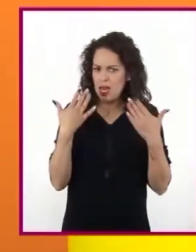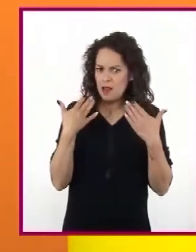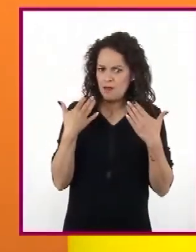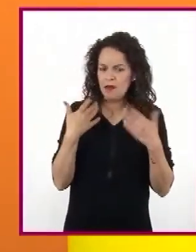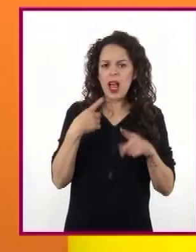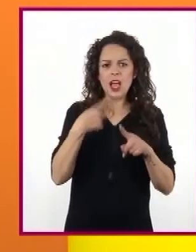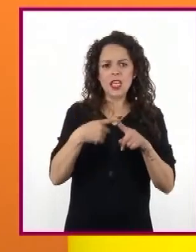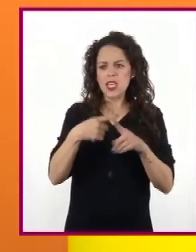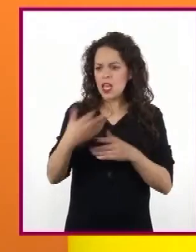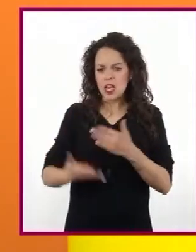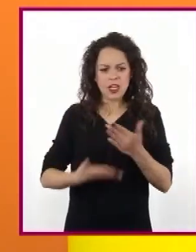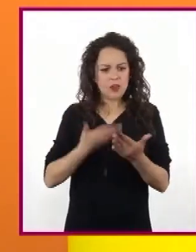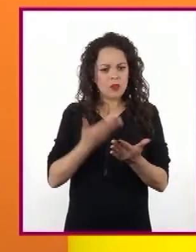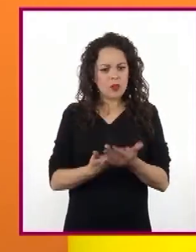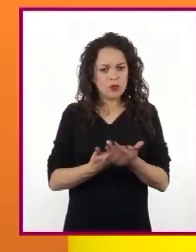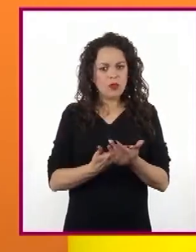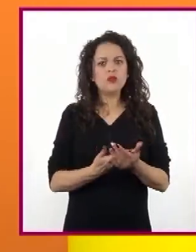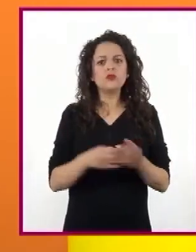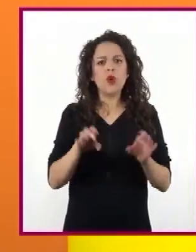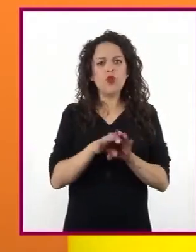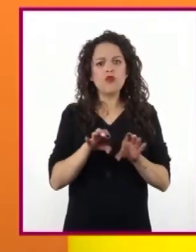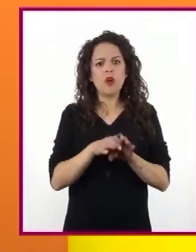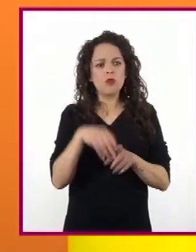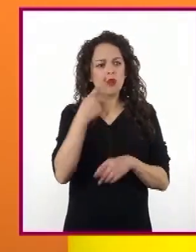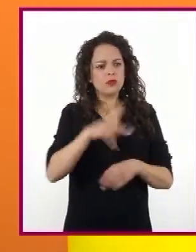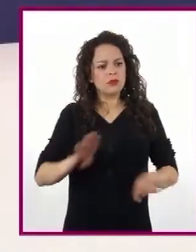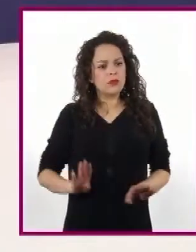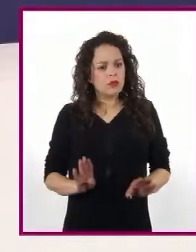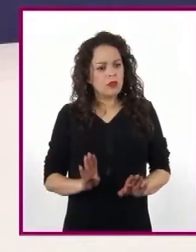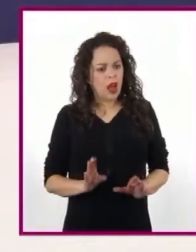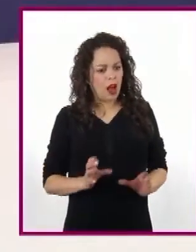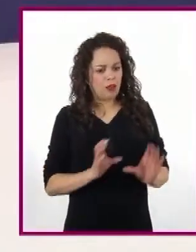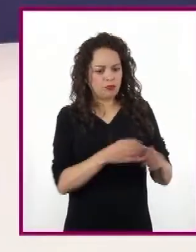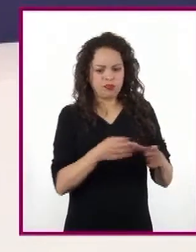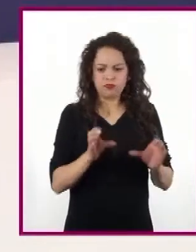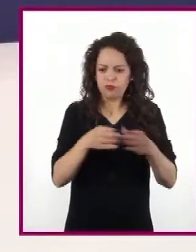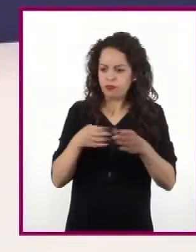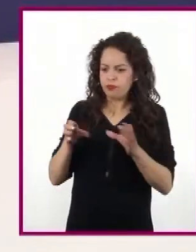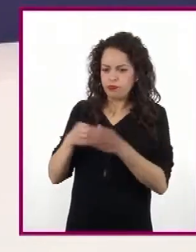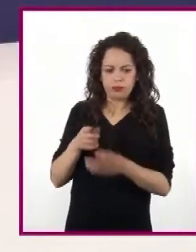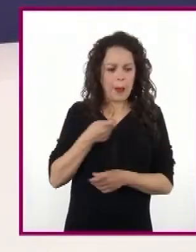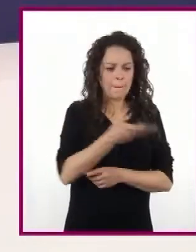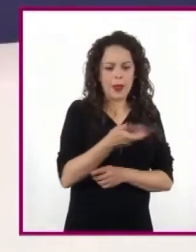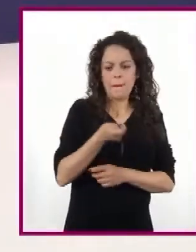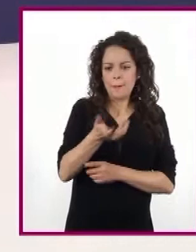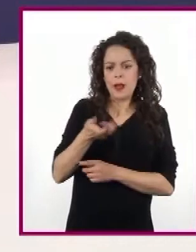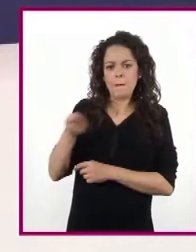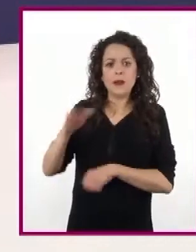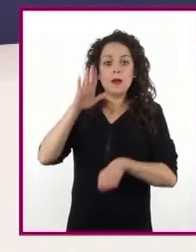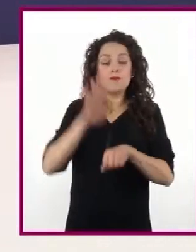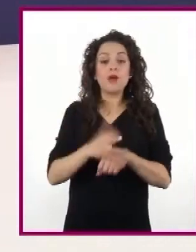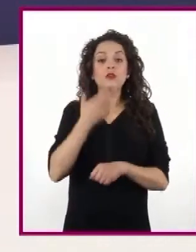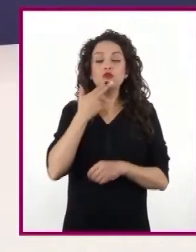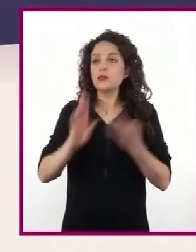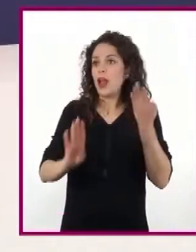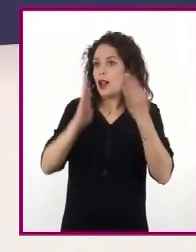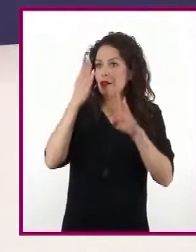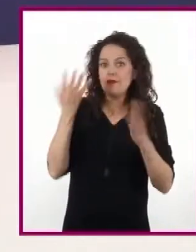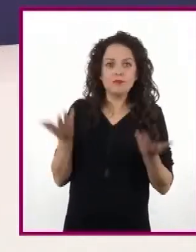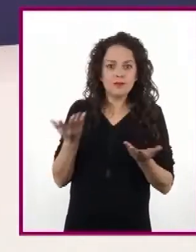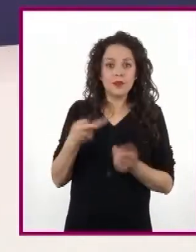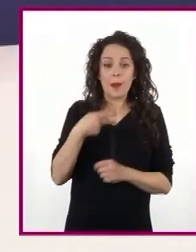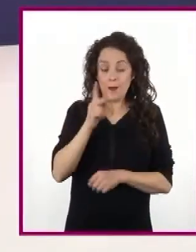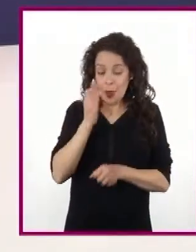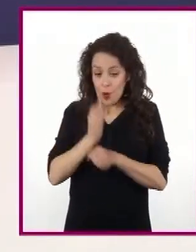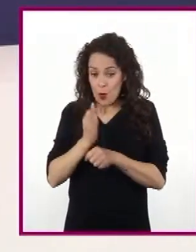la clasificación de climas más usadas en el mundo? En un momento más lo explicaremos a detalle, pero antes de entrar